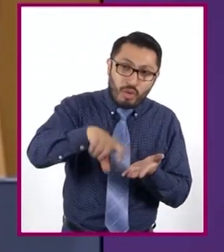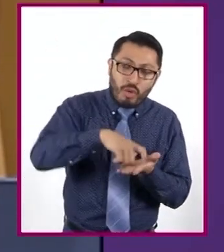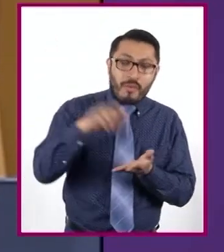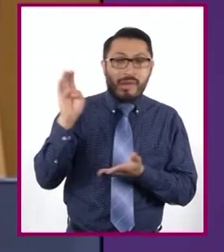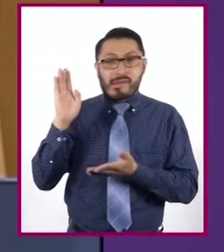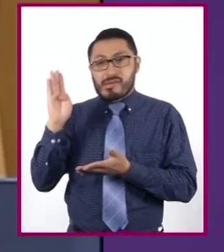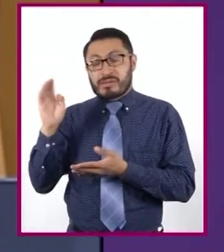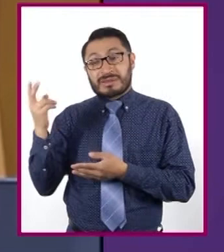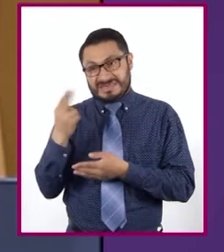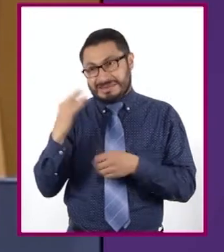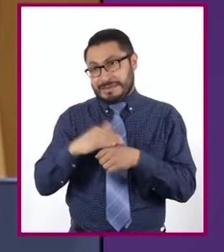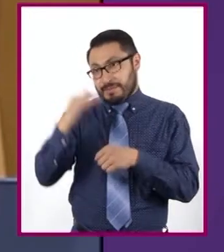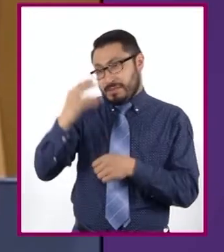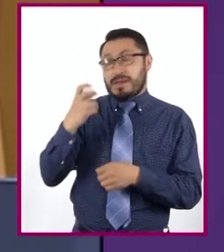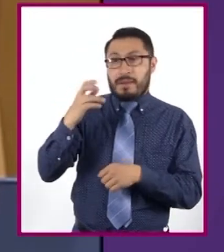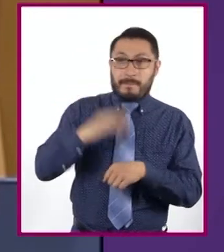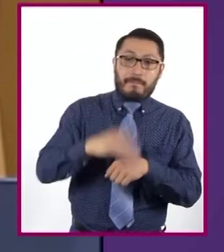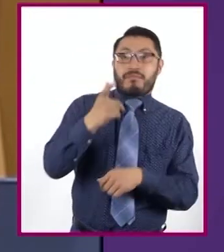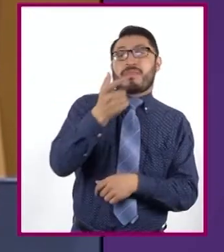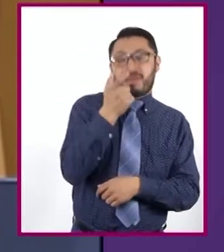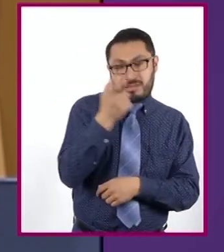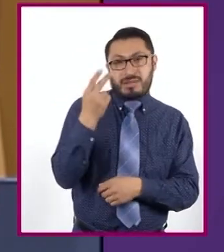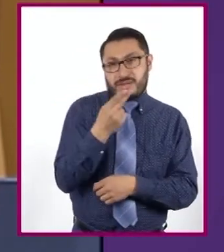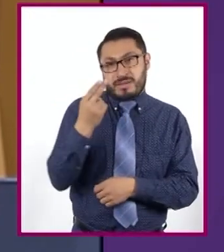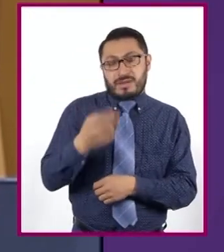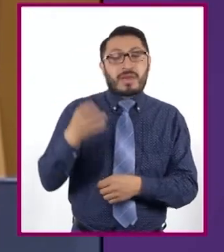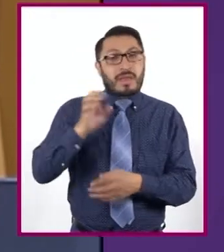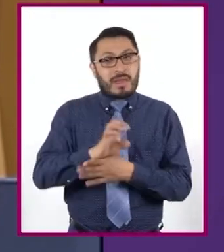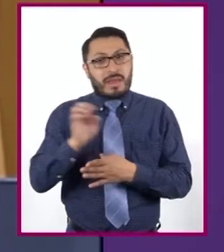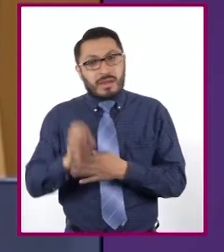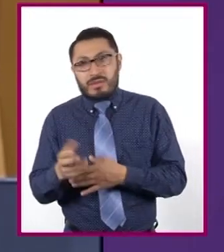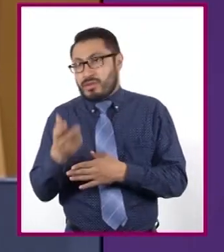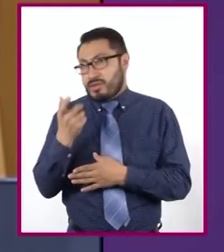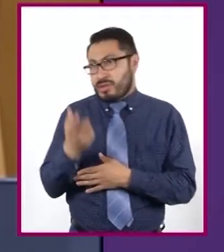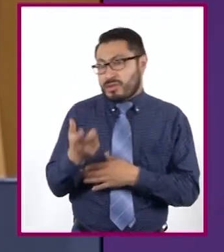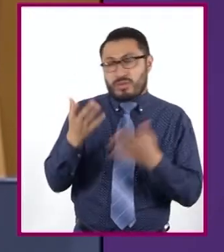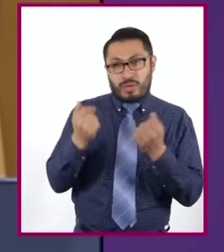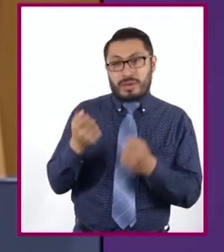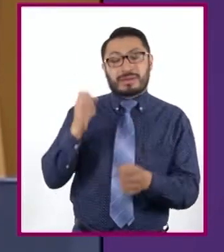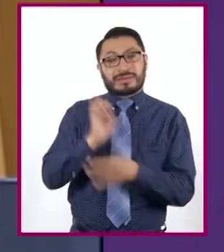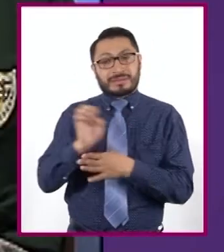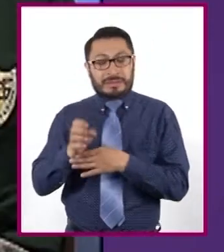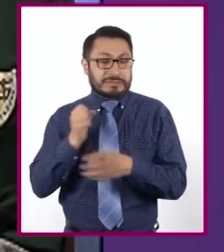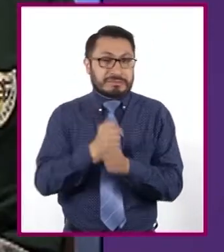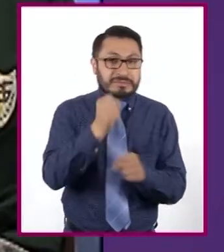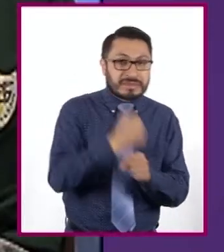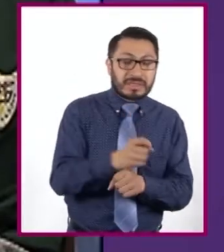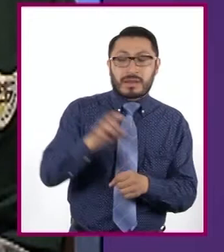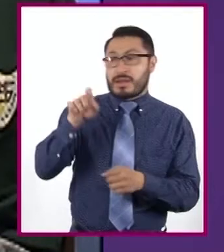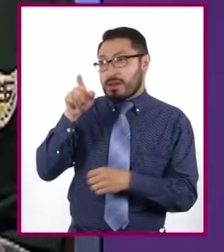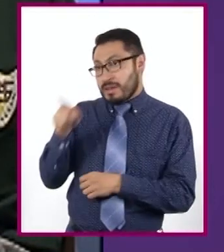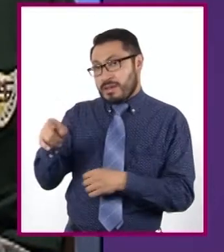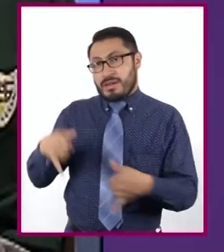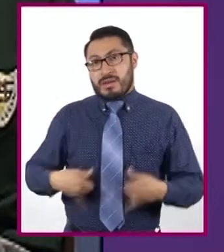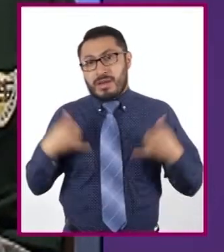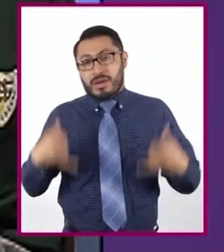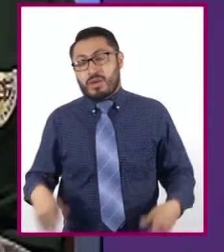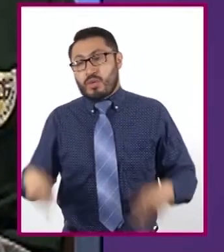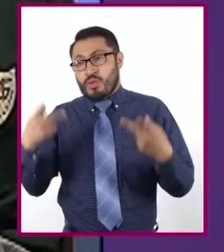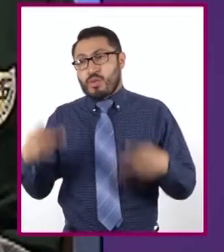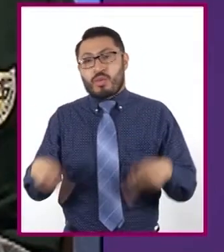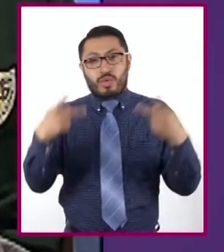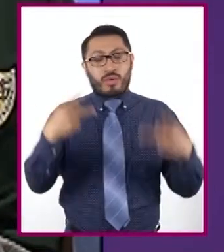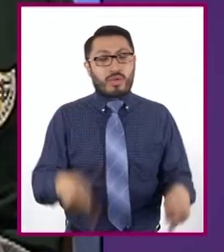y para requerir más, bueno, se requiere más dinero y es cuando entra la violencia. Y aquel joven que se dedica justamente a la venta sin consumo de